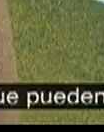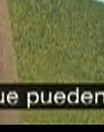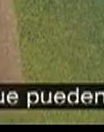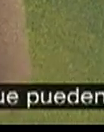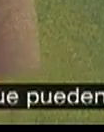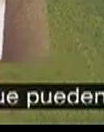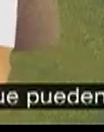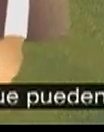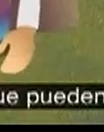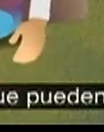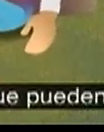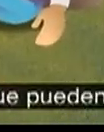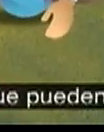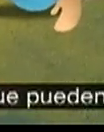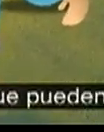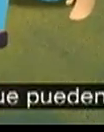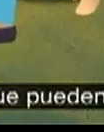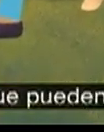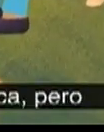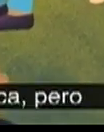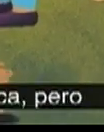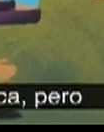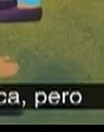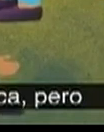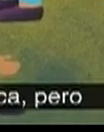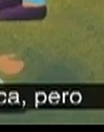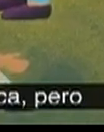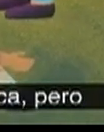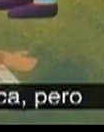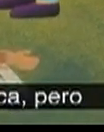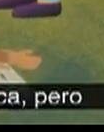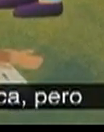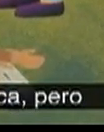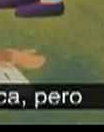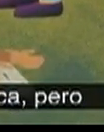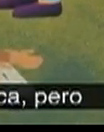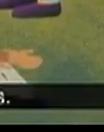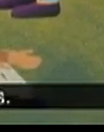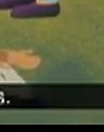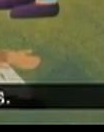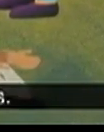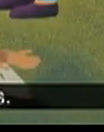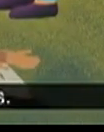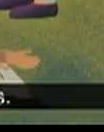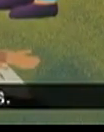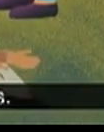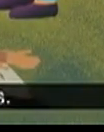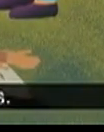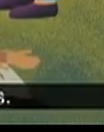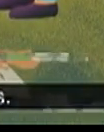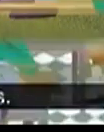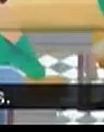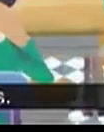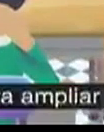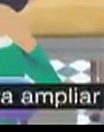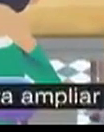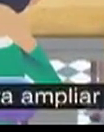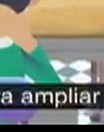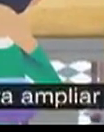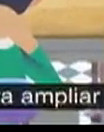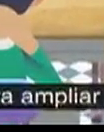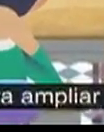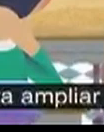saludables. 3. Nuevos contenidos relevantes, que pueden ser externos a la formación académica, pero de interés para los